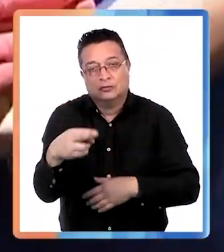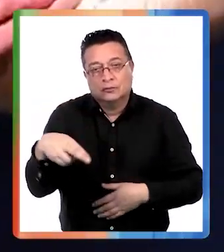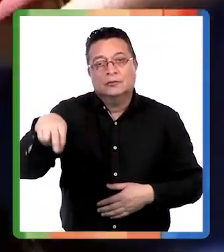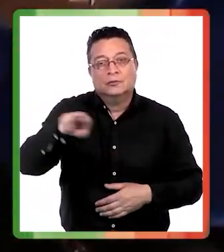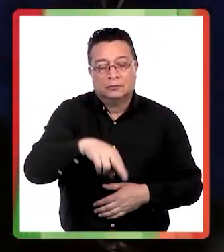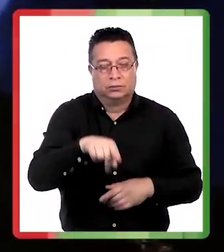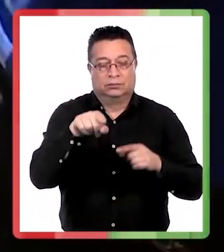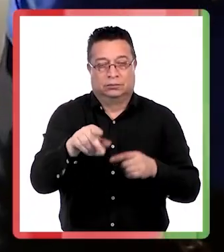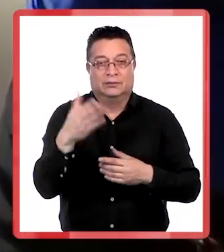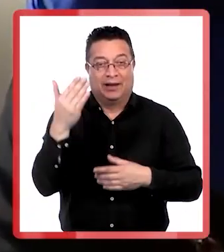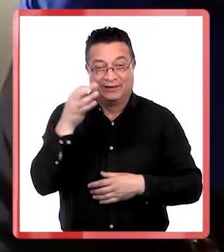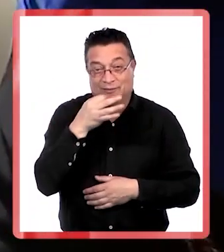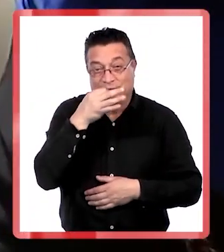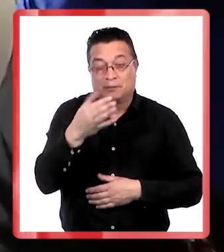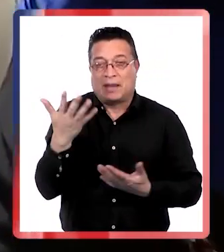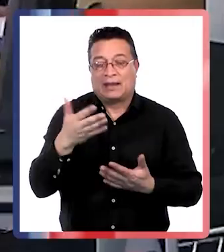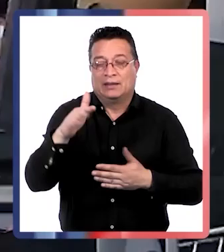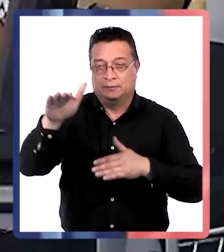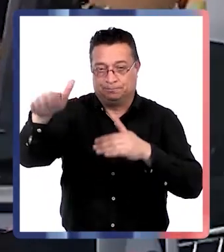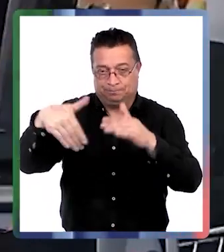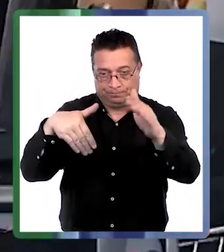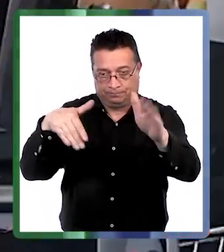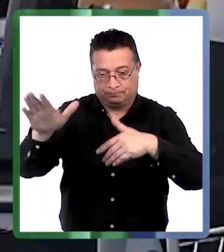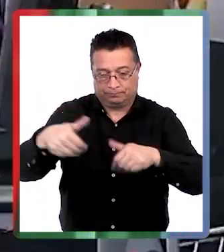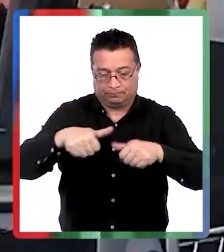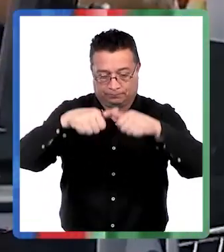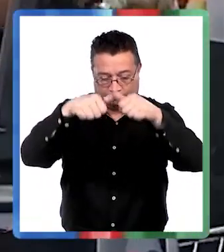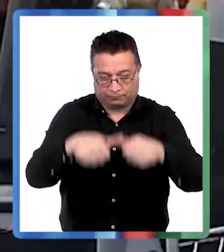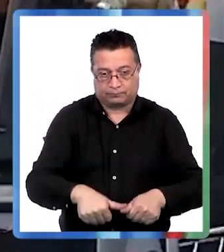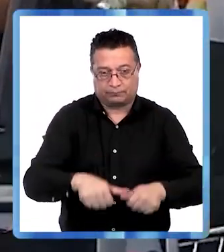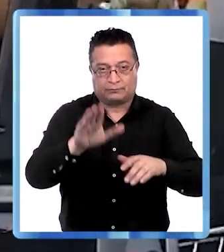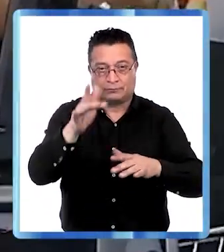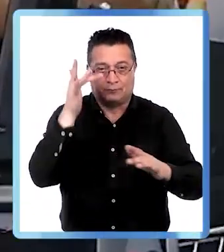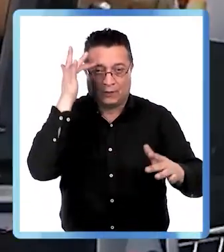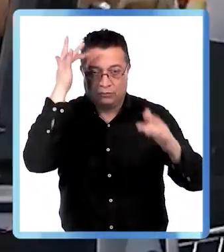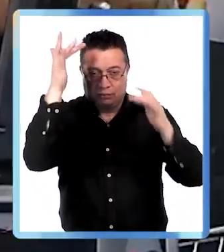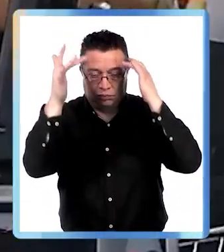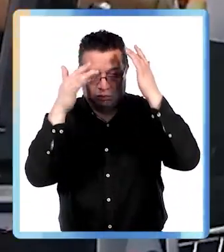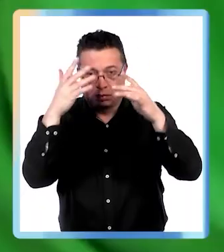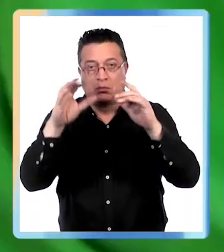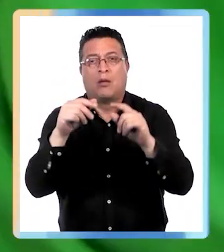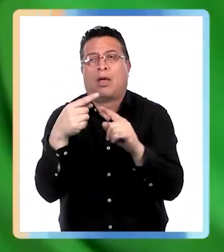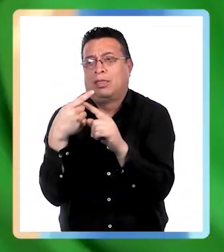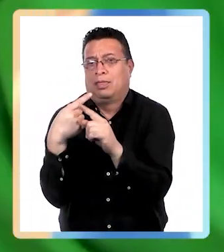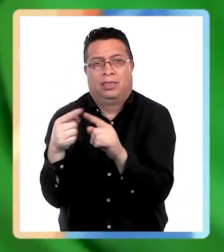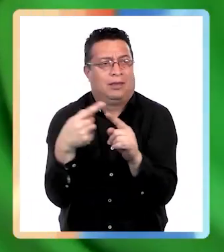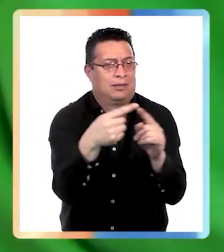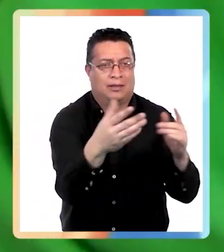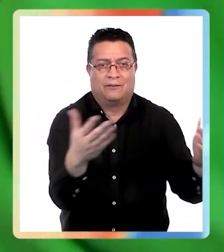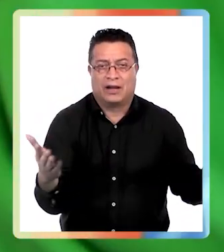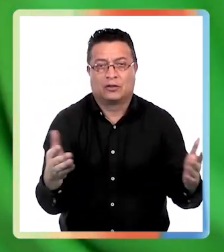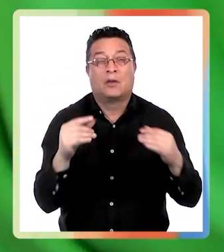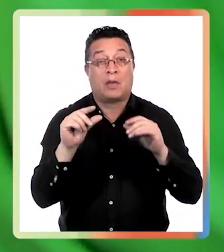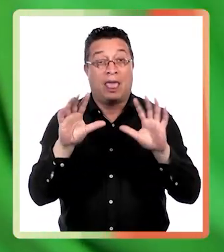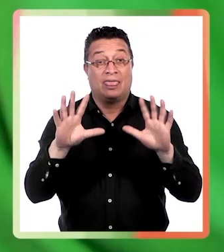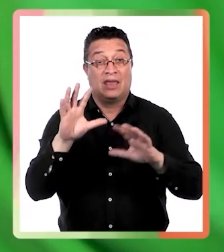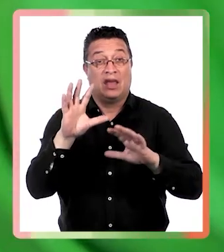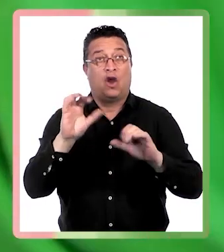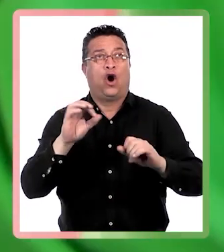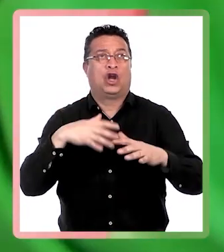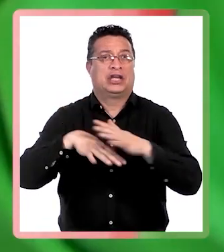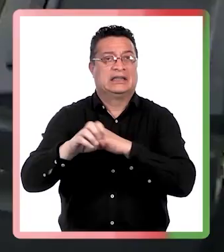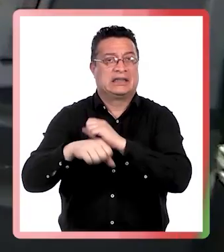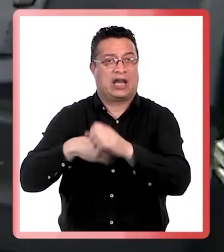ofreciendo nuevamente, como te decía en el bloque anterior, para atraer y retener a ese talento que es cada vez más diverso. Hace solo